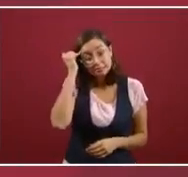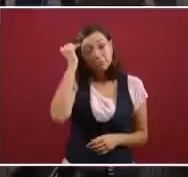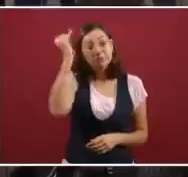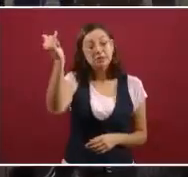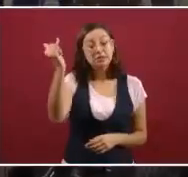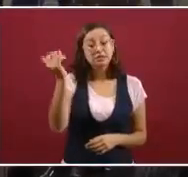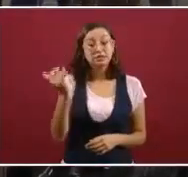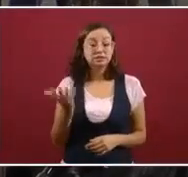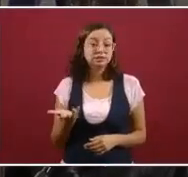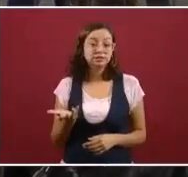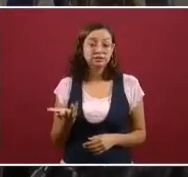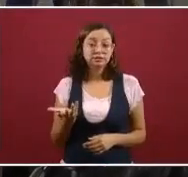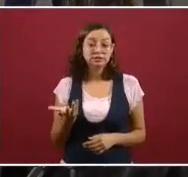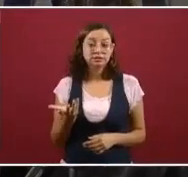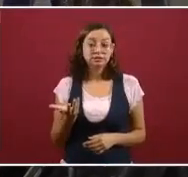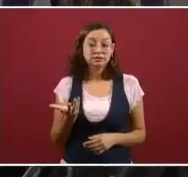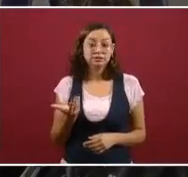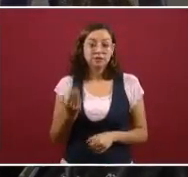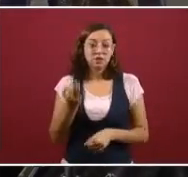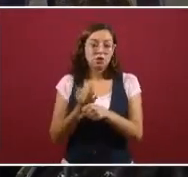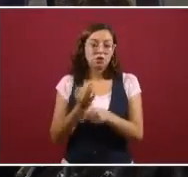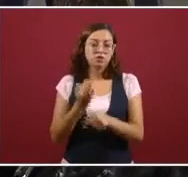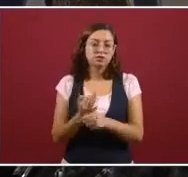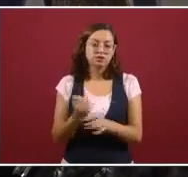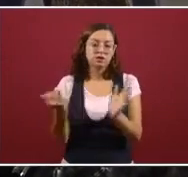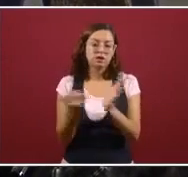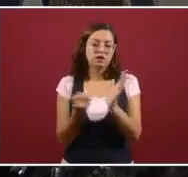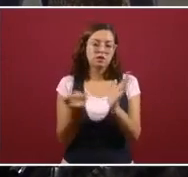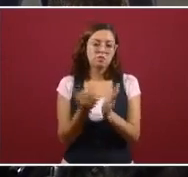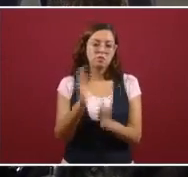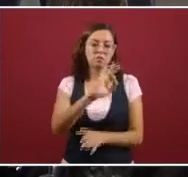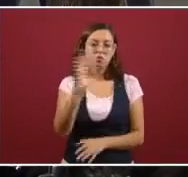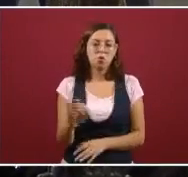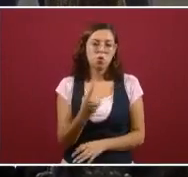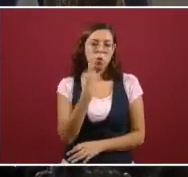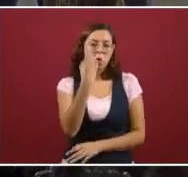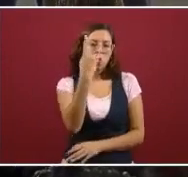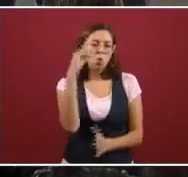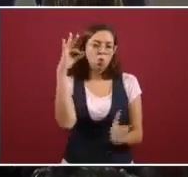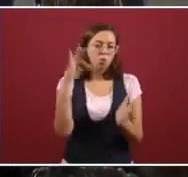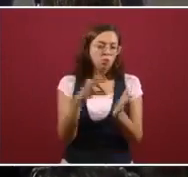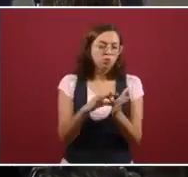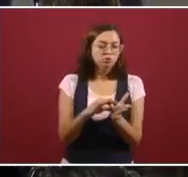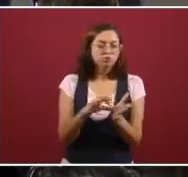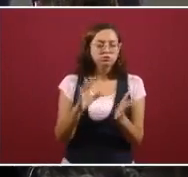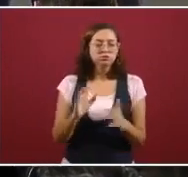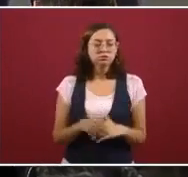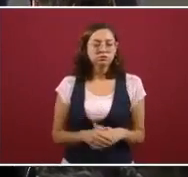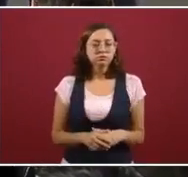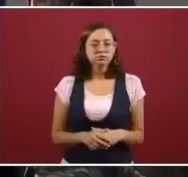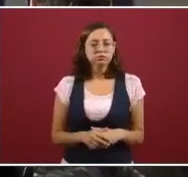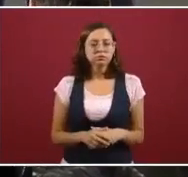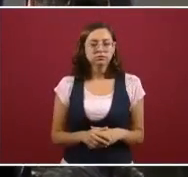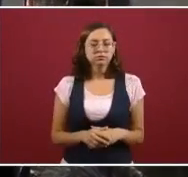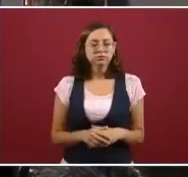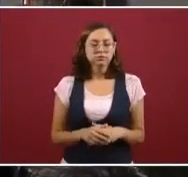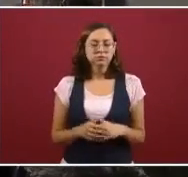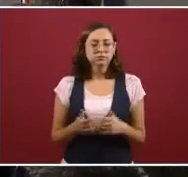cobrando un punto por la administración de